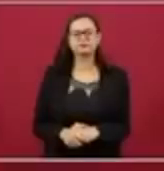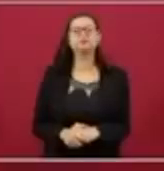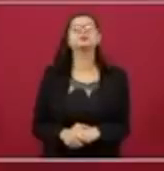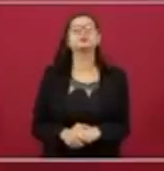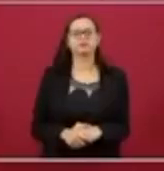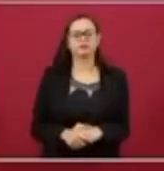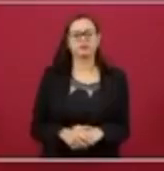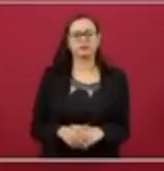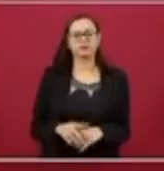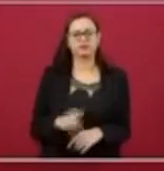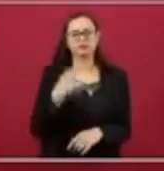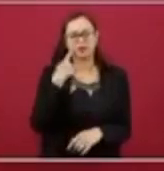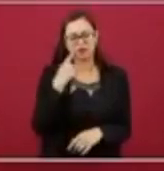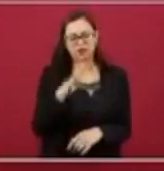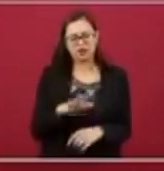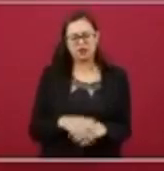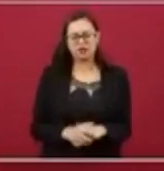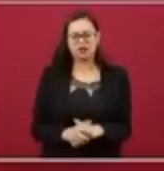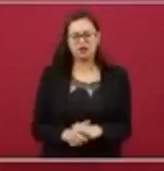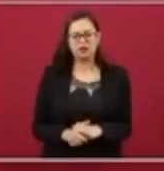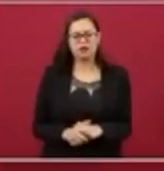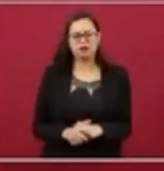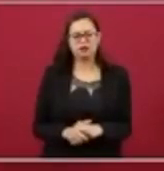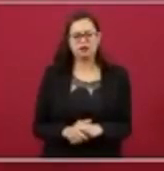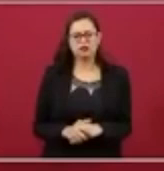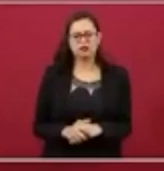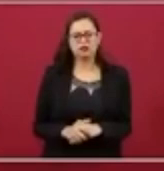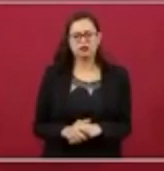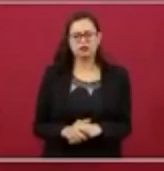pendiente de